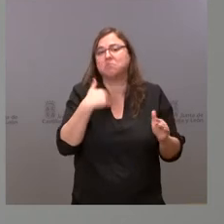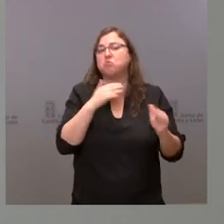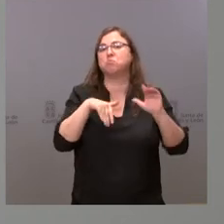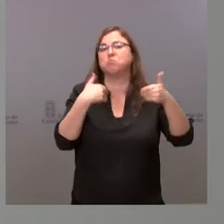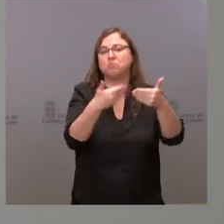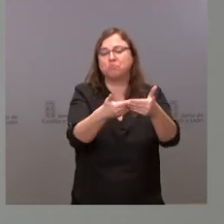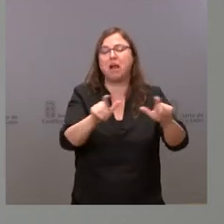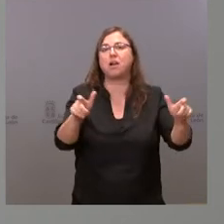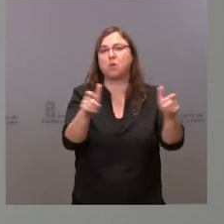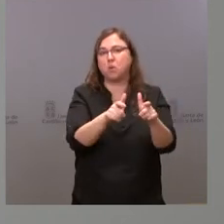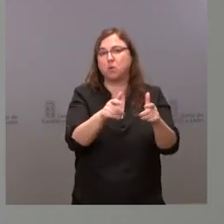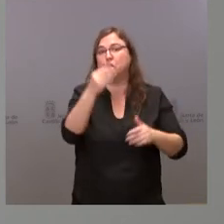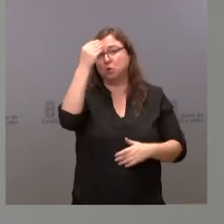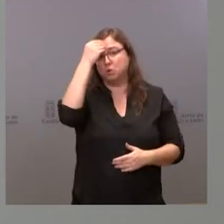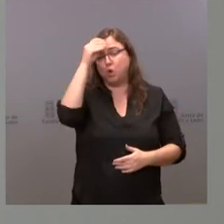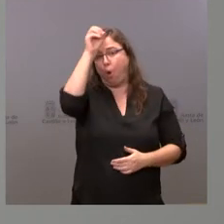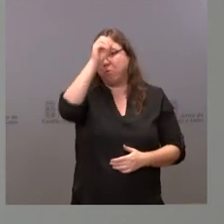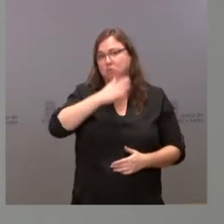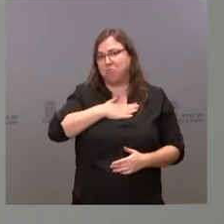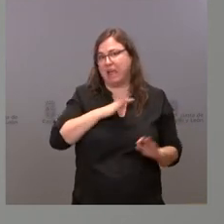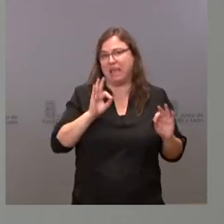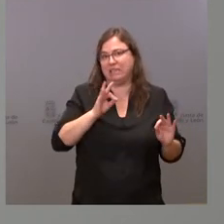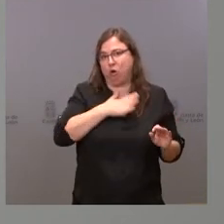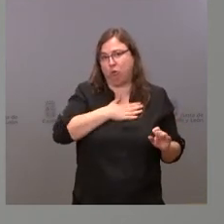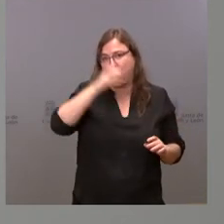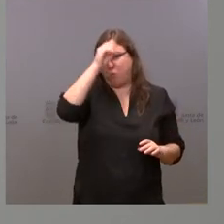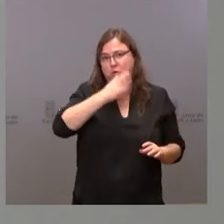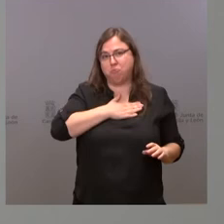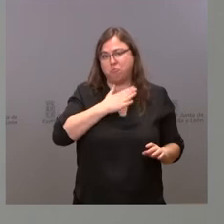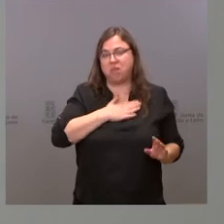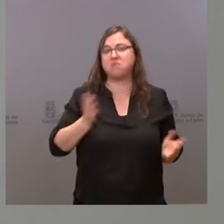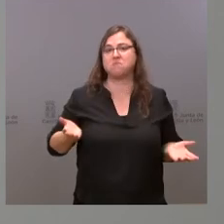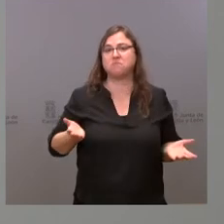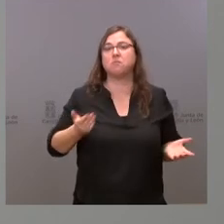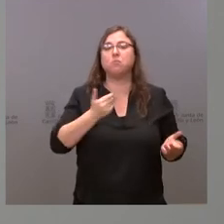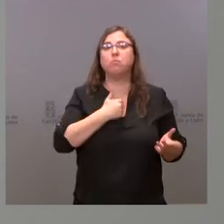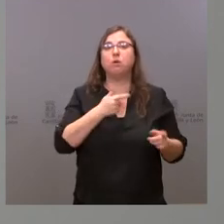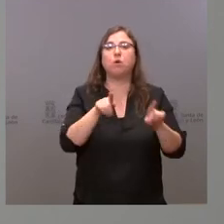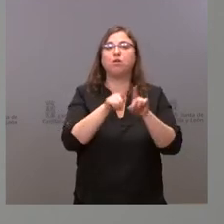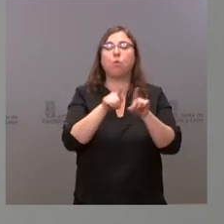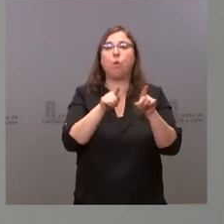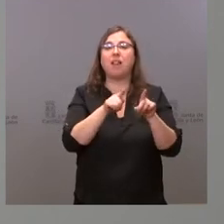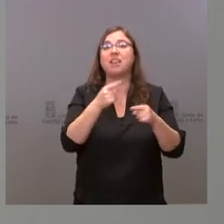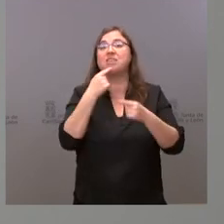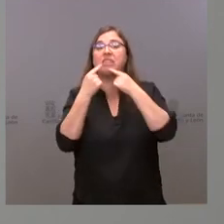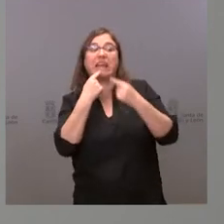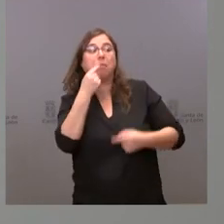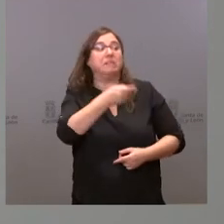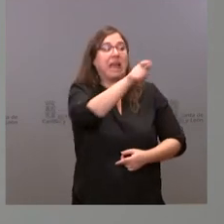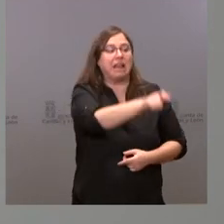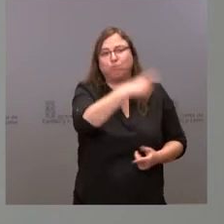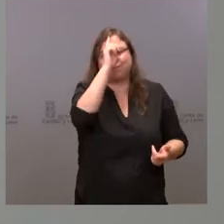puedo pensar lo que yo puedo pensar sonido que yo pueda voy a hablar sobre la pero no puedo poner en boca lo que van a pensar